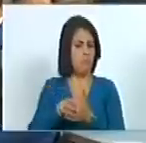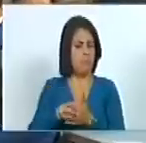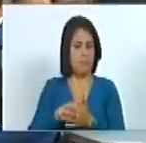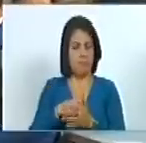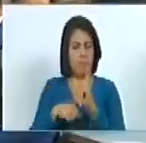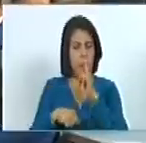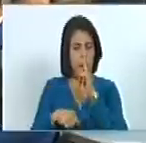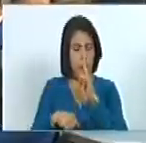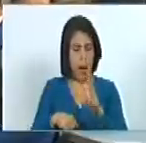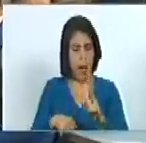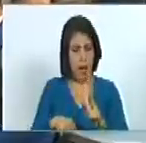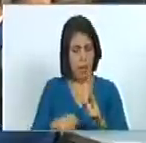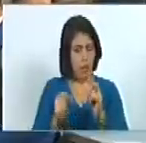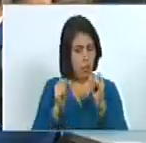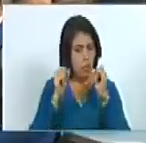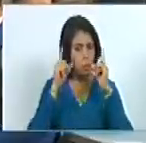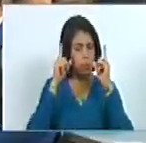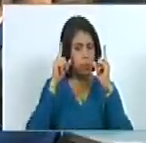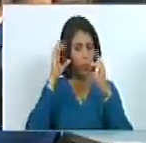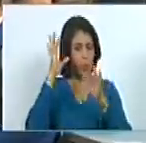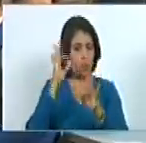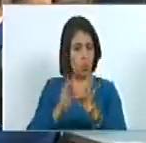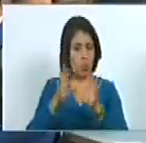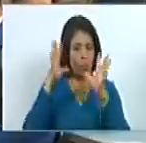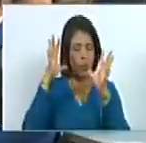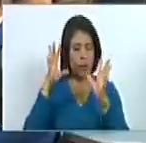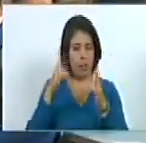grotesco, insólito, una suerte